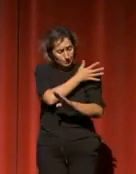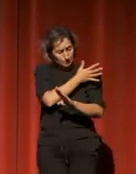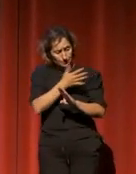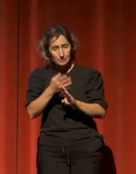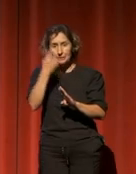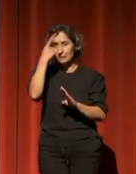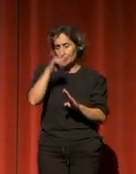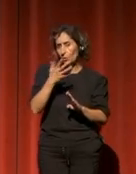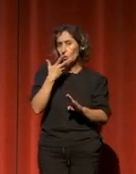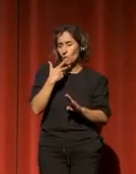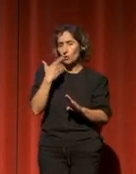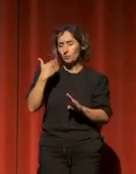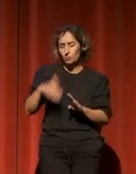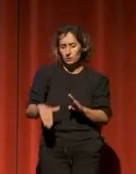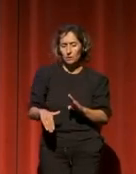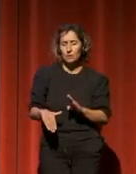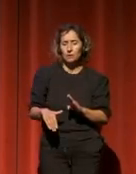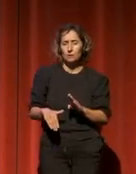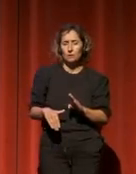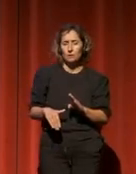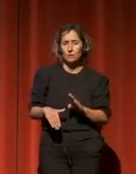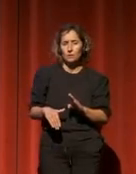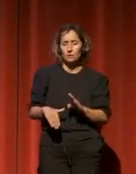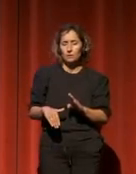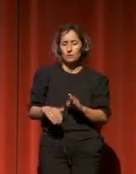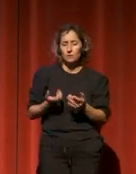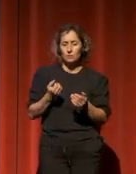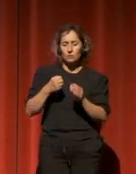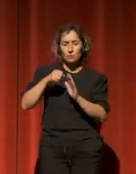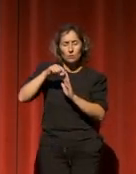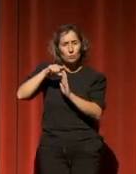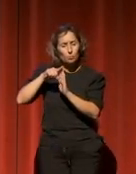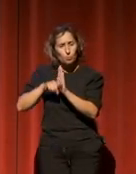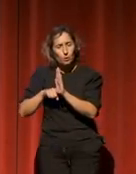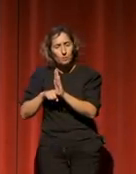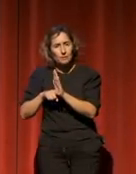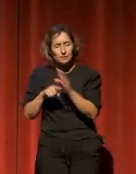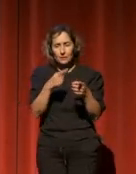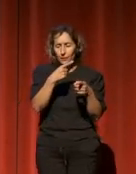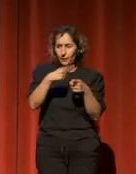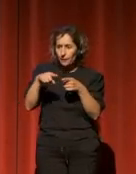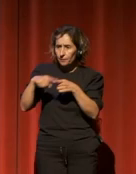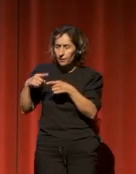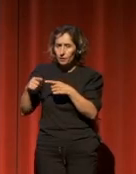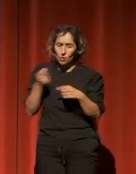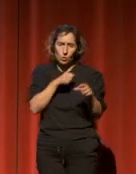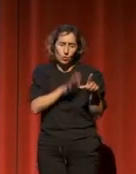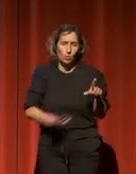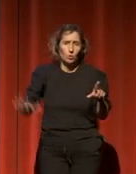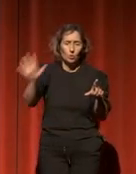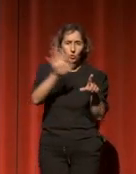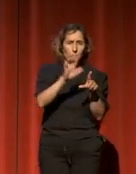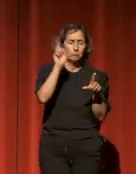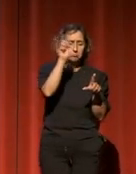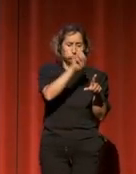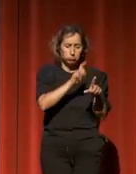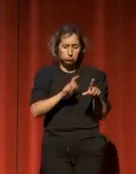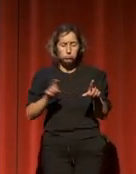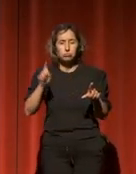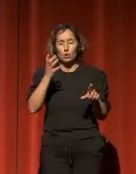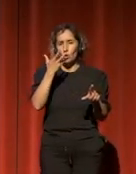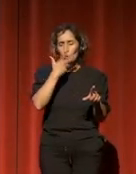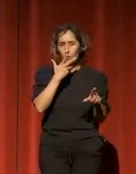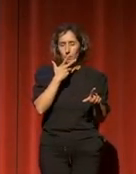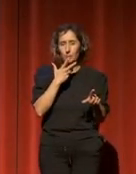paralelo en diferentes O sea desde diferentes programas o en diferentes puntos de de del Estado no eh un poco hay un